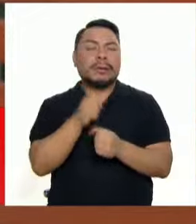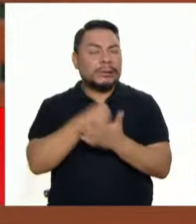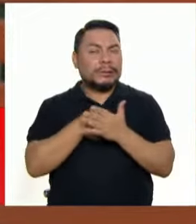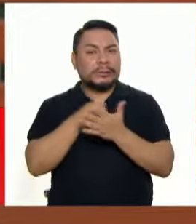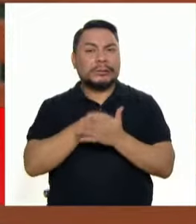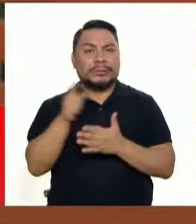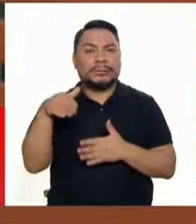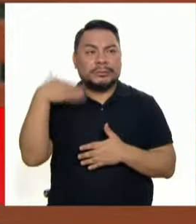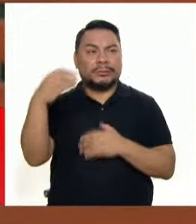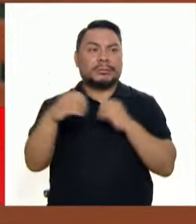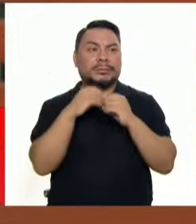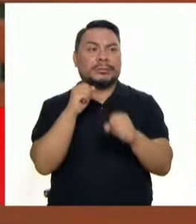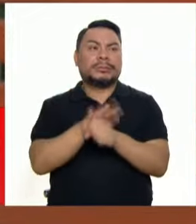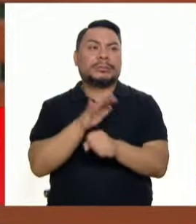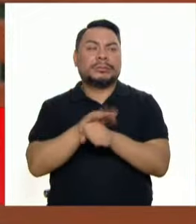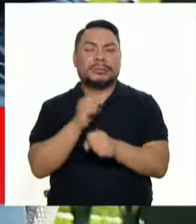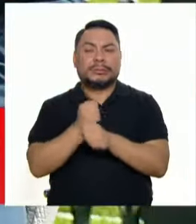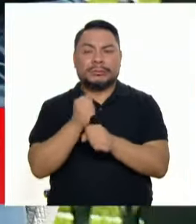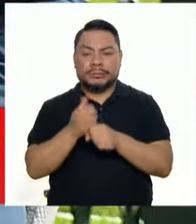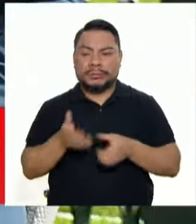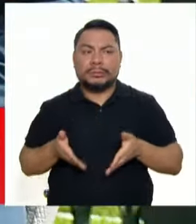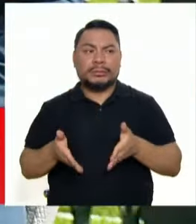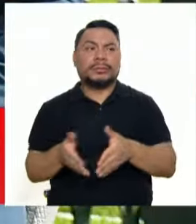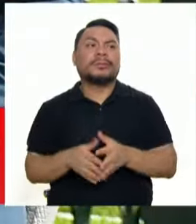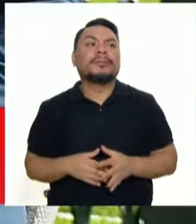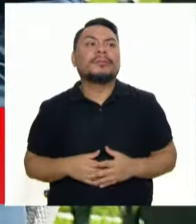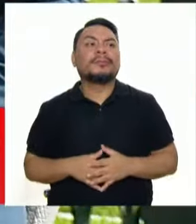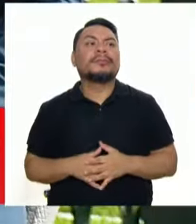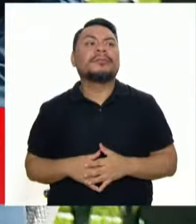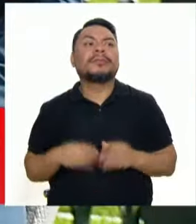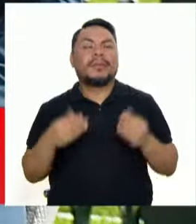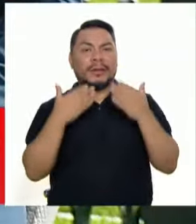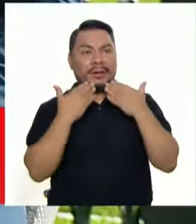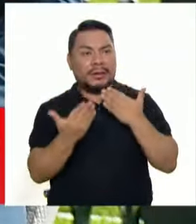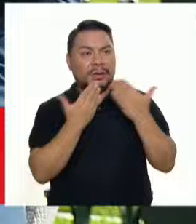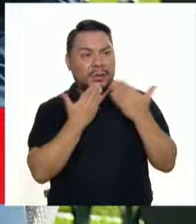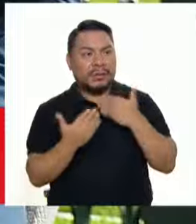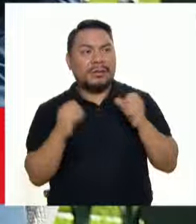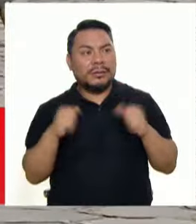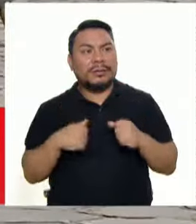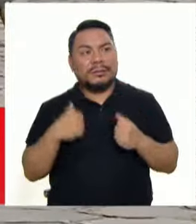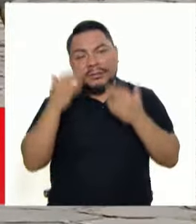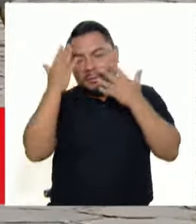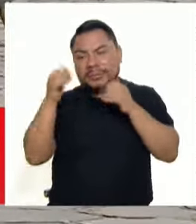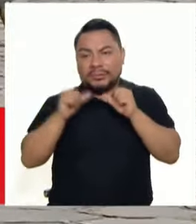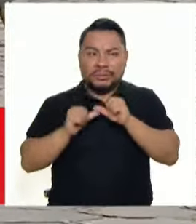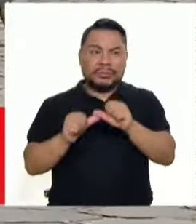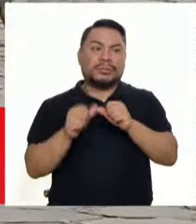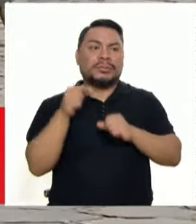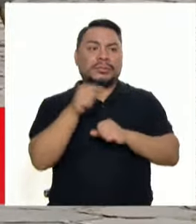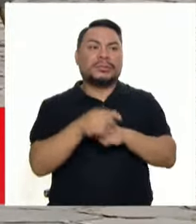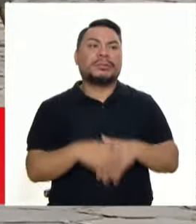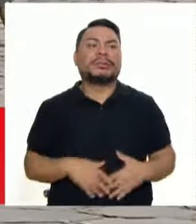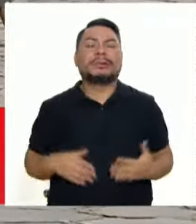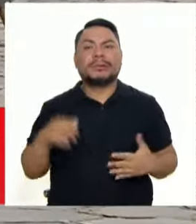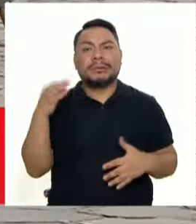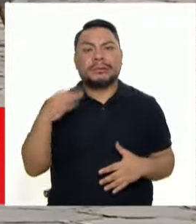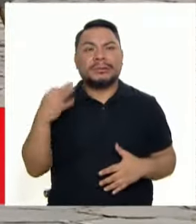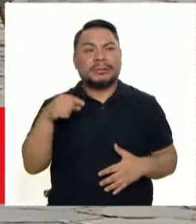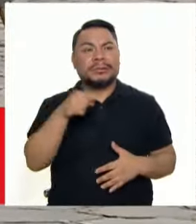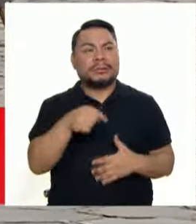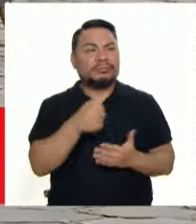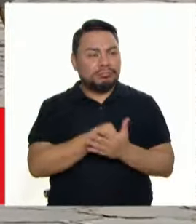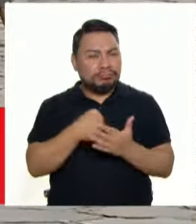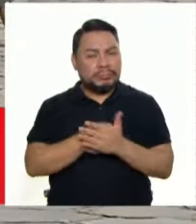próximo para su trabajo en todo ese tramo. Correcto, alcalde, muchas gracias por esa entrevista. Esperemos que continúe usted siempre abanderado